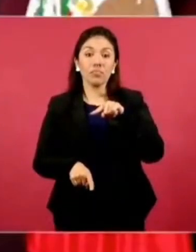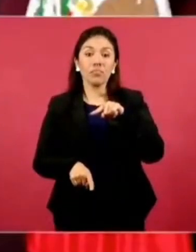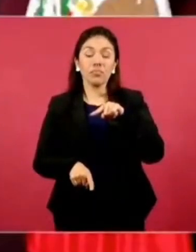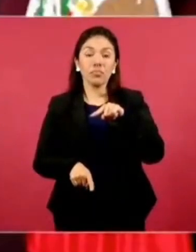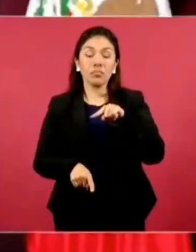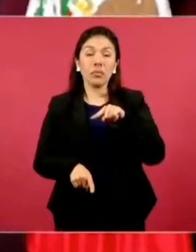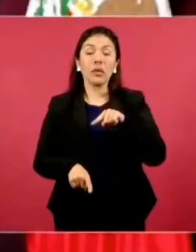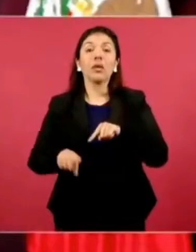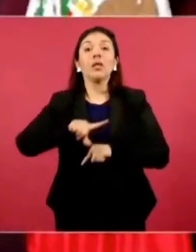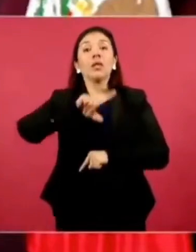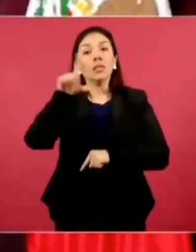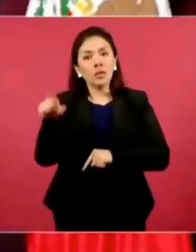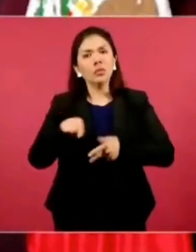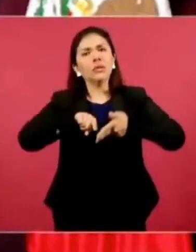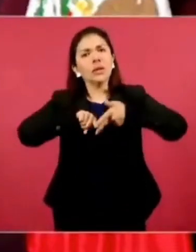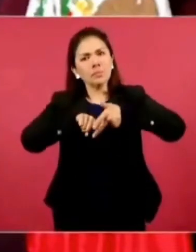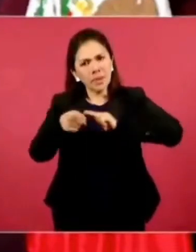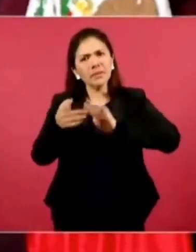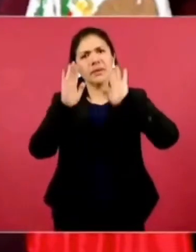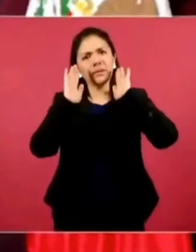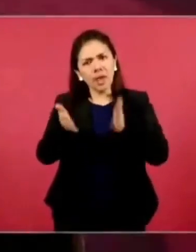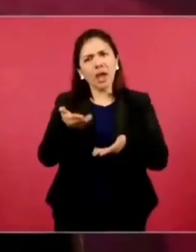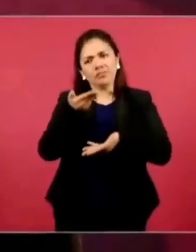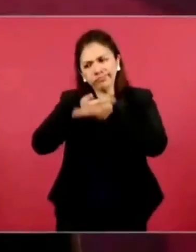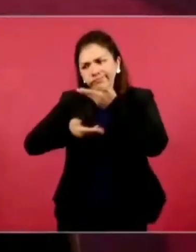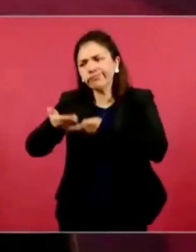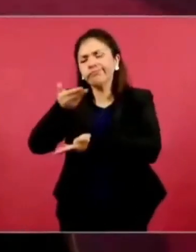comenzar un diálogo bilateral